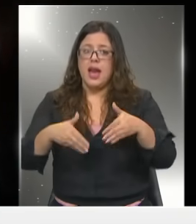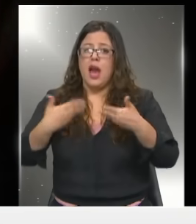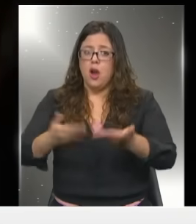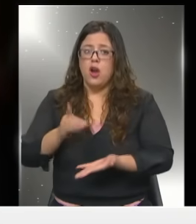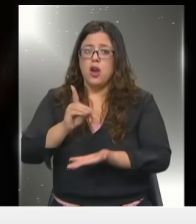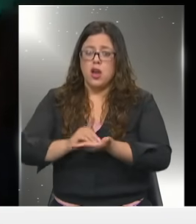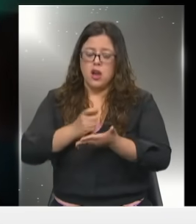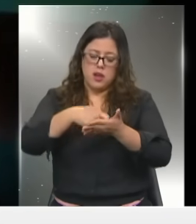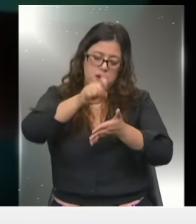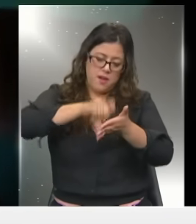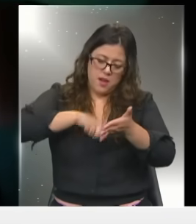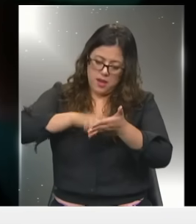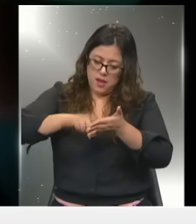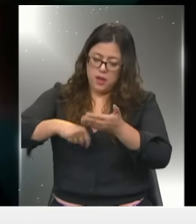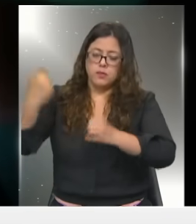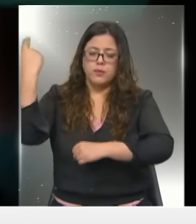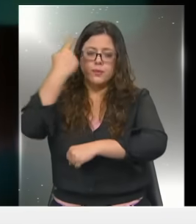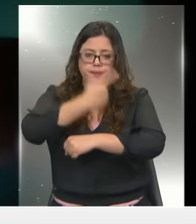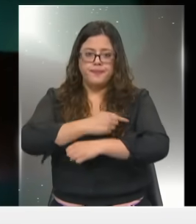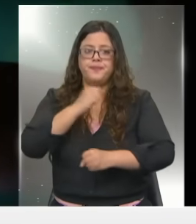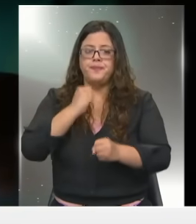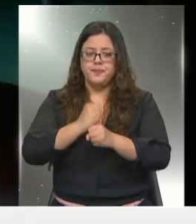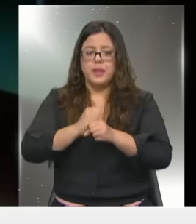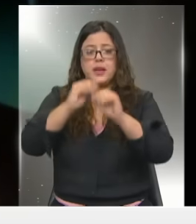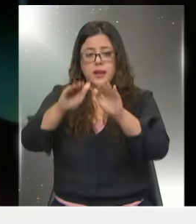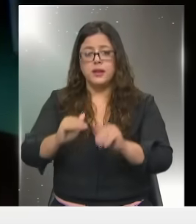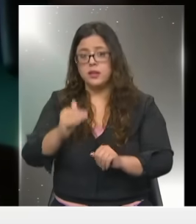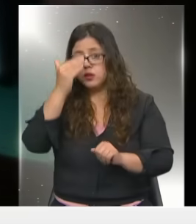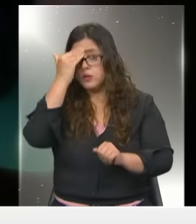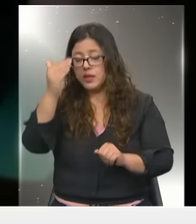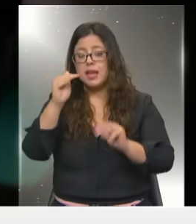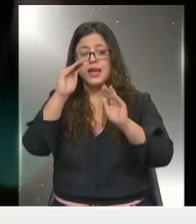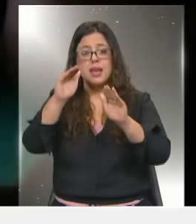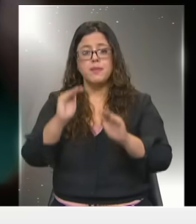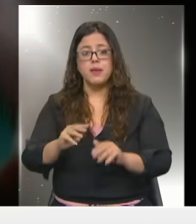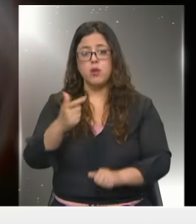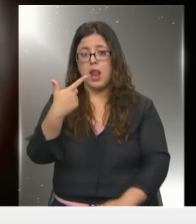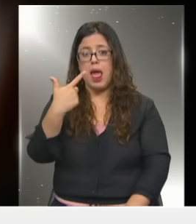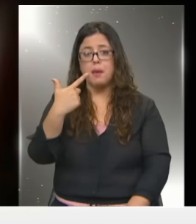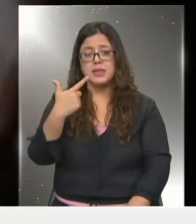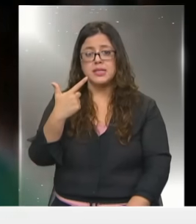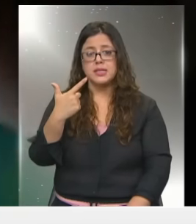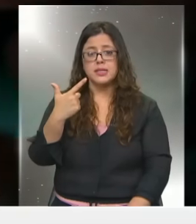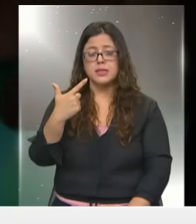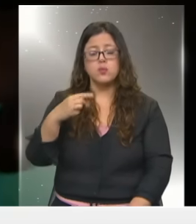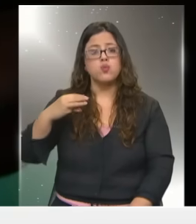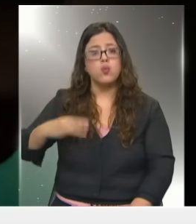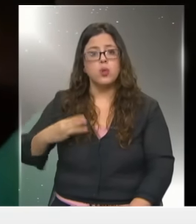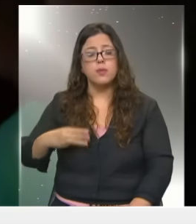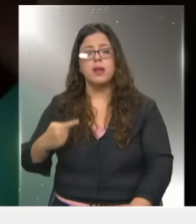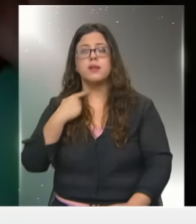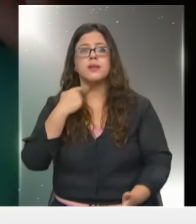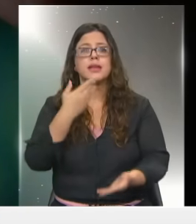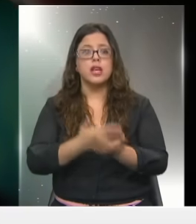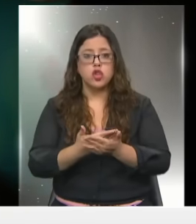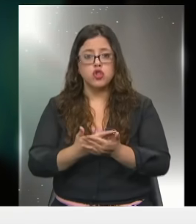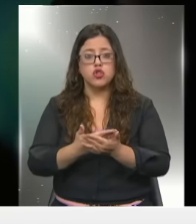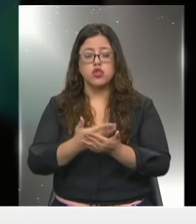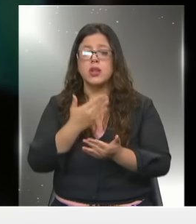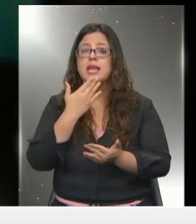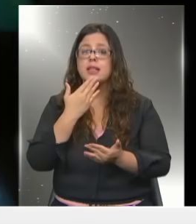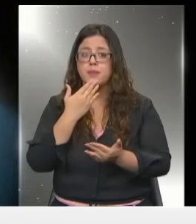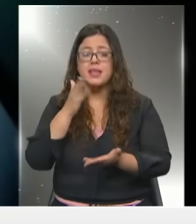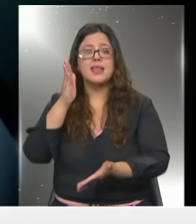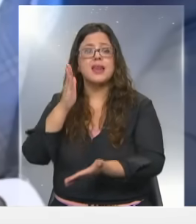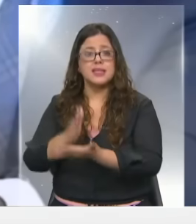diputado firmó varias jornadas de trabajo el mismo día y con el mismo lápiz. La municipalidad se creyó y no solo eso,